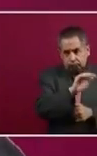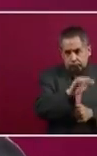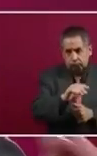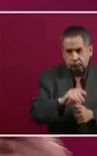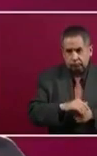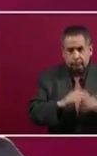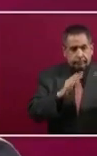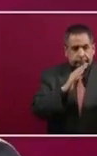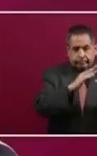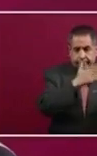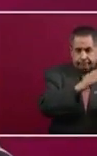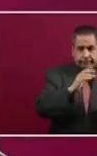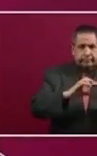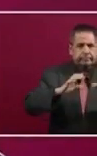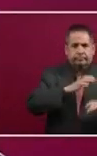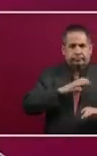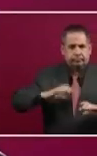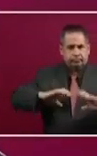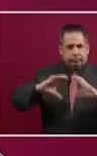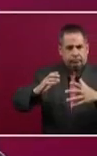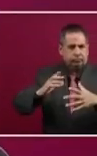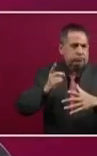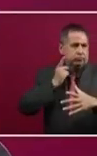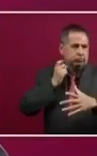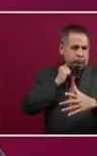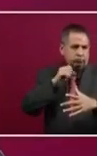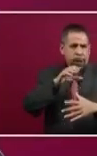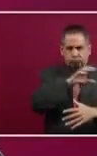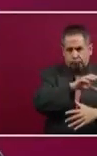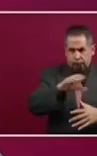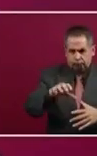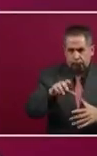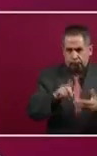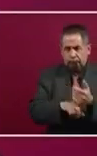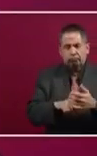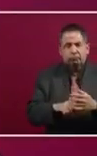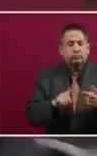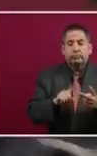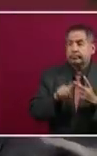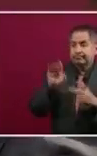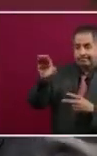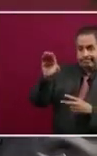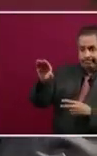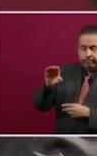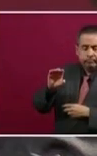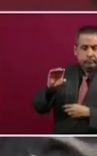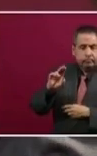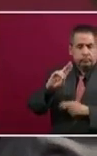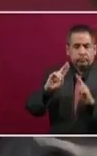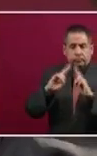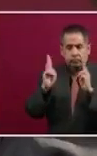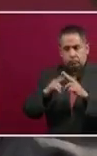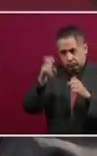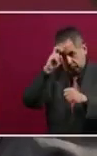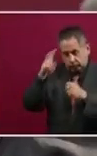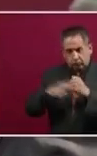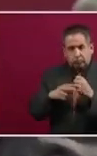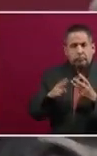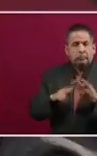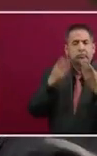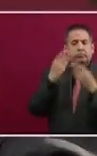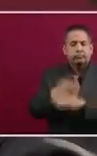bueno, insisto, es un tema completamente electoral. Sí veo complicado que